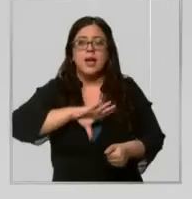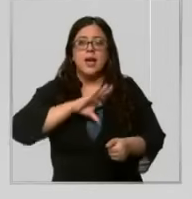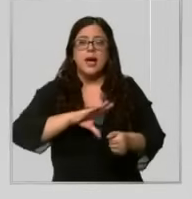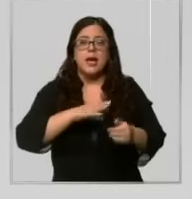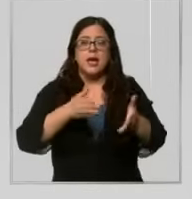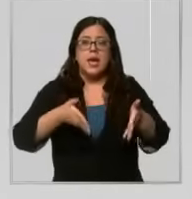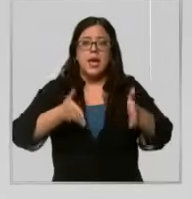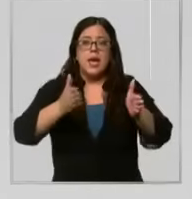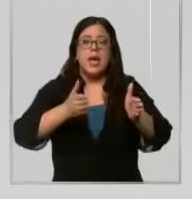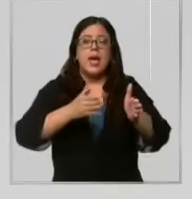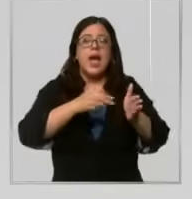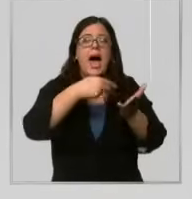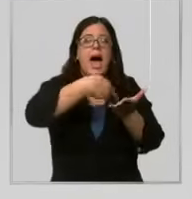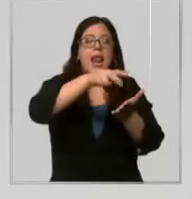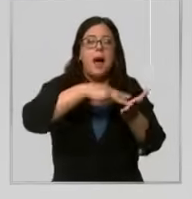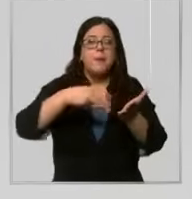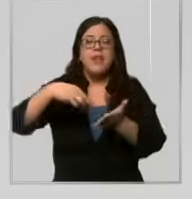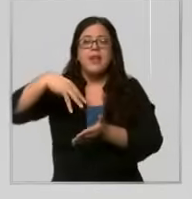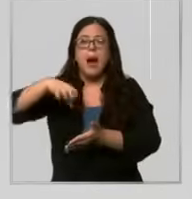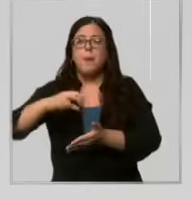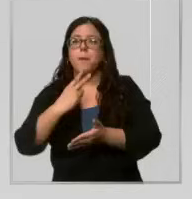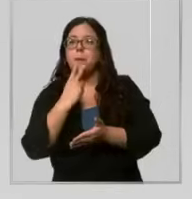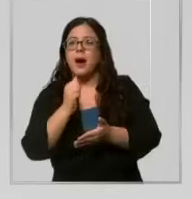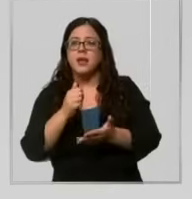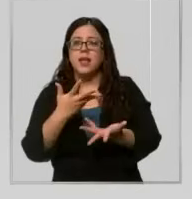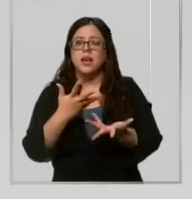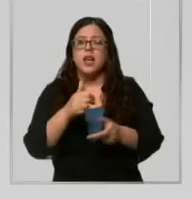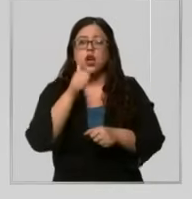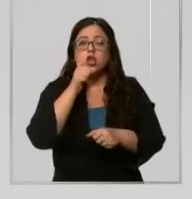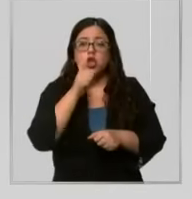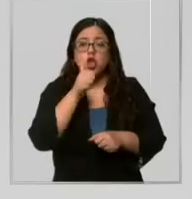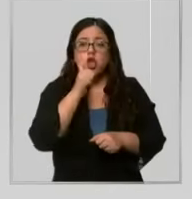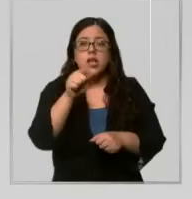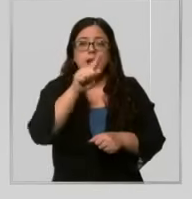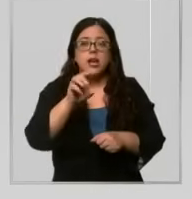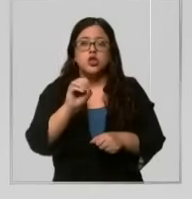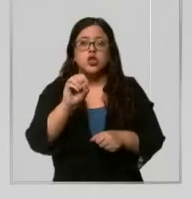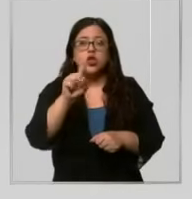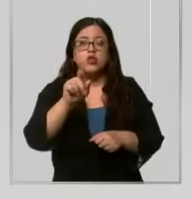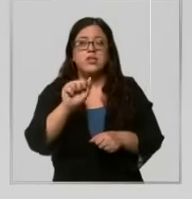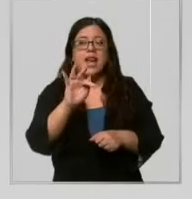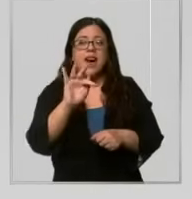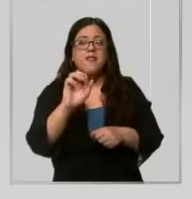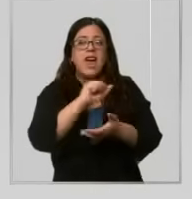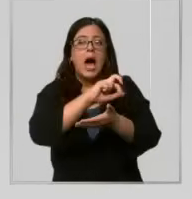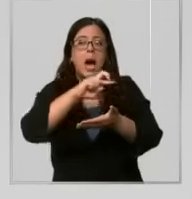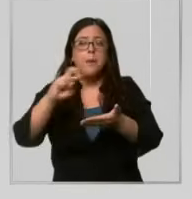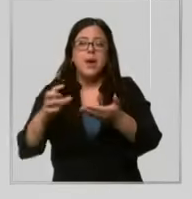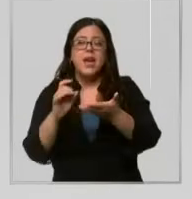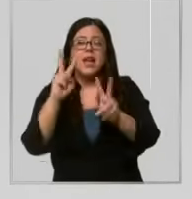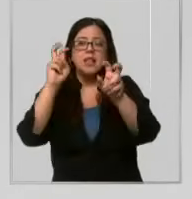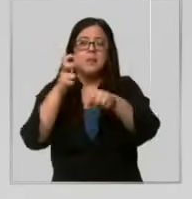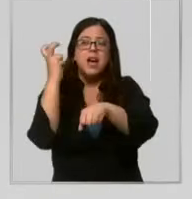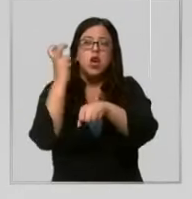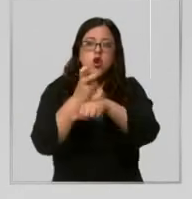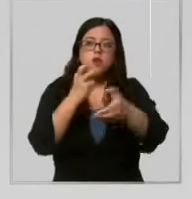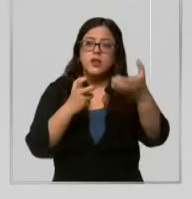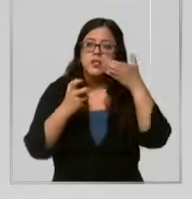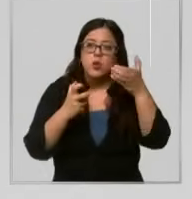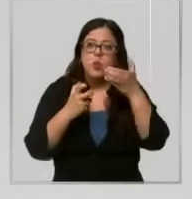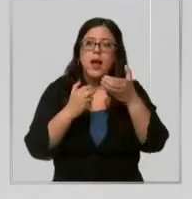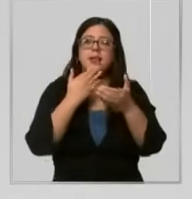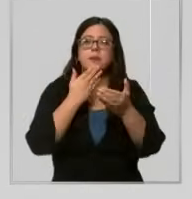Alameda, Mata. Todos los días hay publicaciones en SoSafe de robos con violencia de celulares y tanto seguridad ciudadana